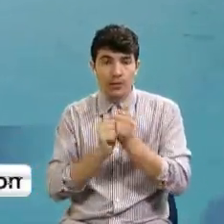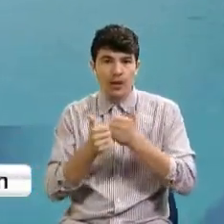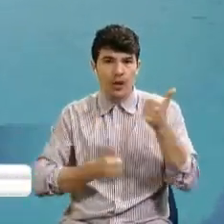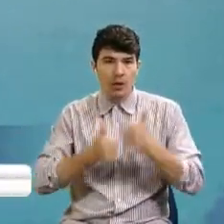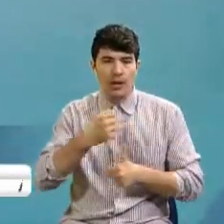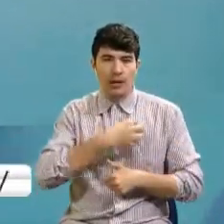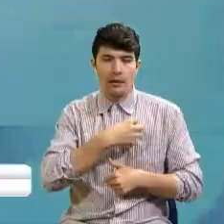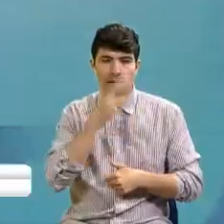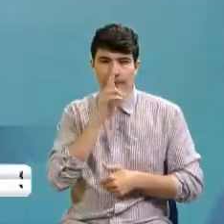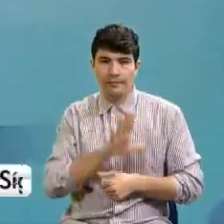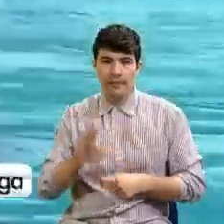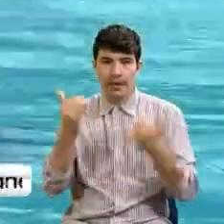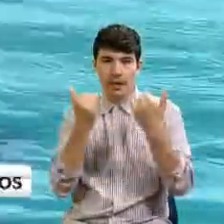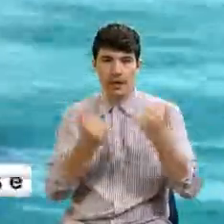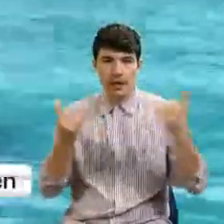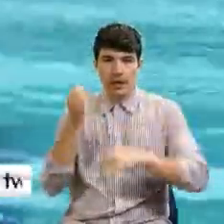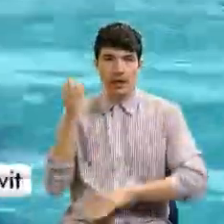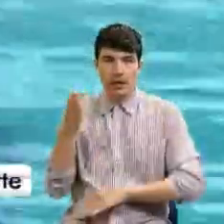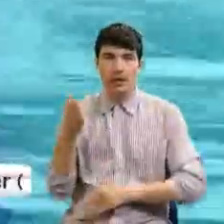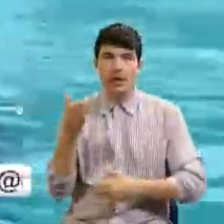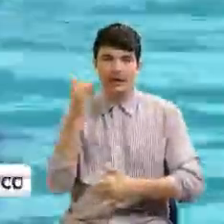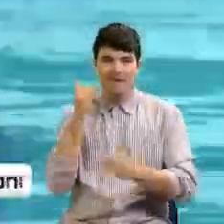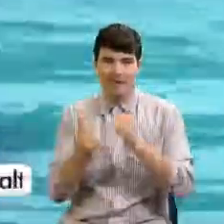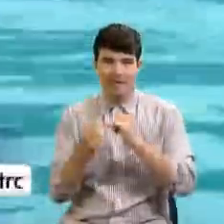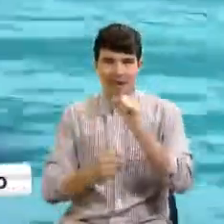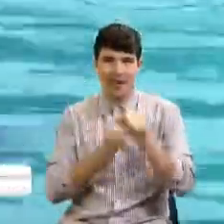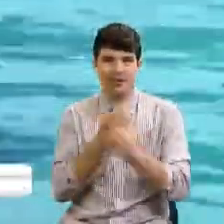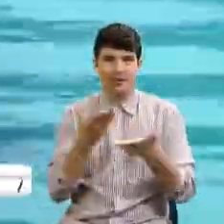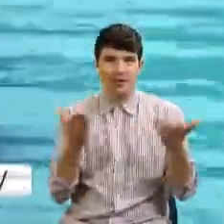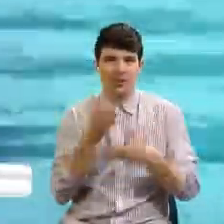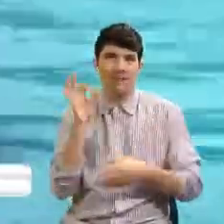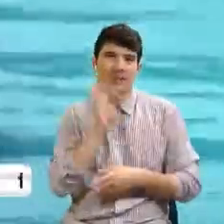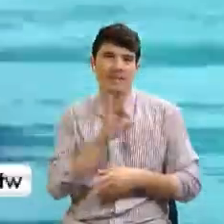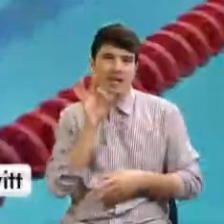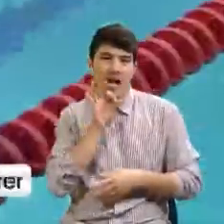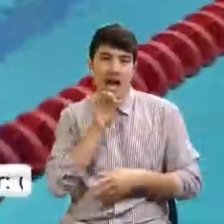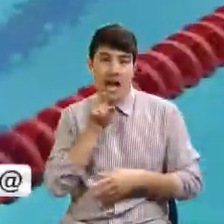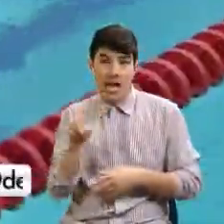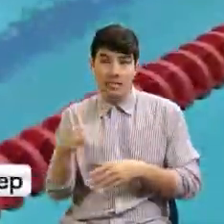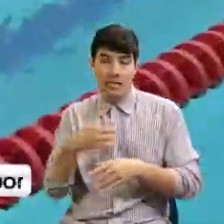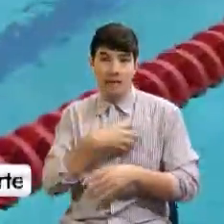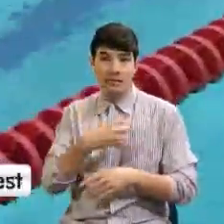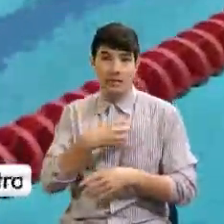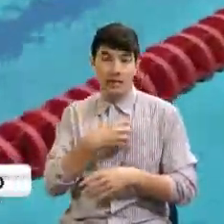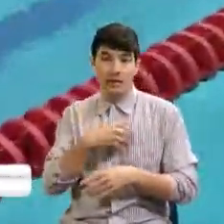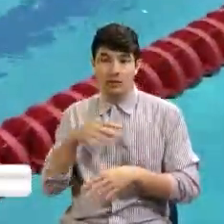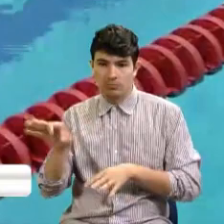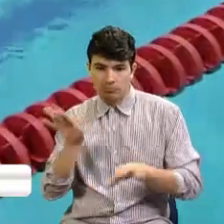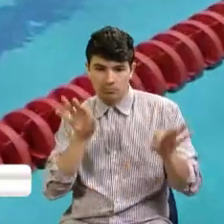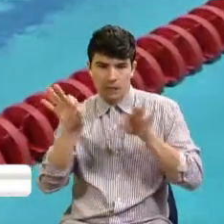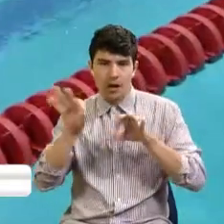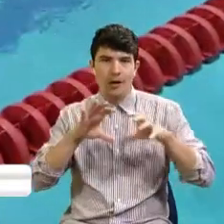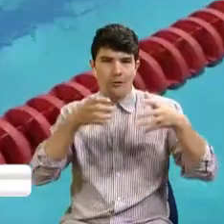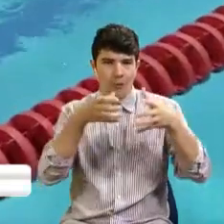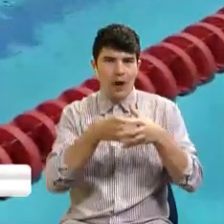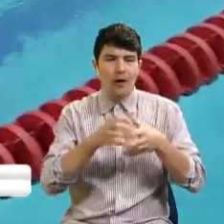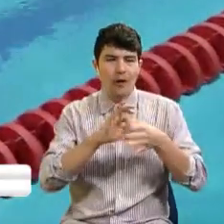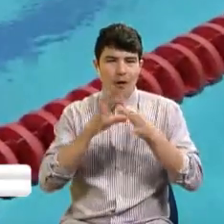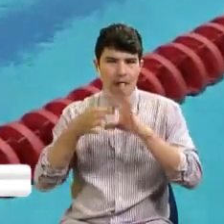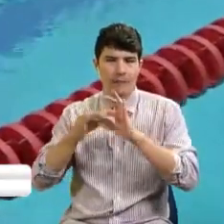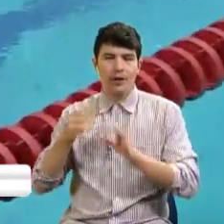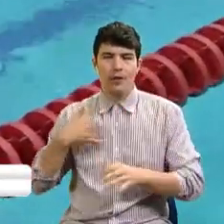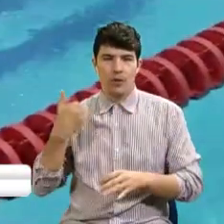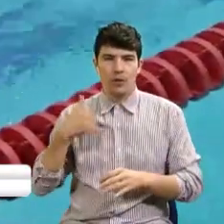torneo nacional interclubes que se cumplirá a finales del año en villavicencio este certamen será selectivo a los juegos olímpicos de la